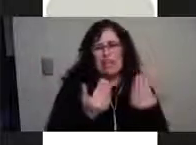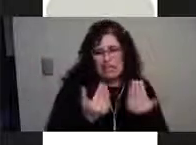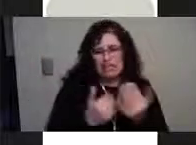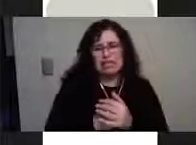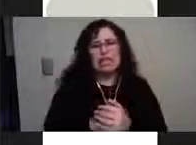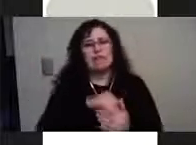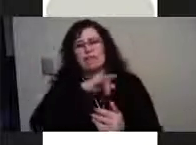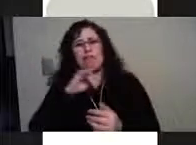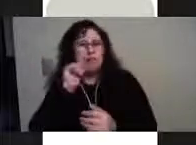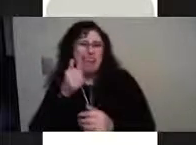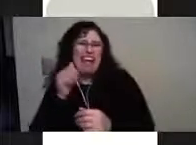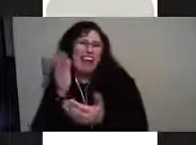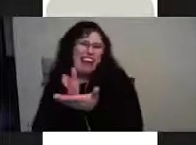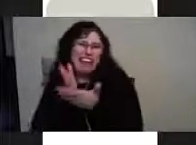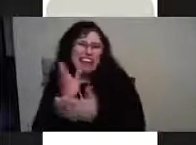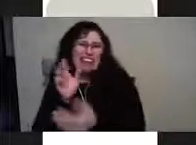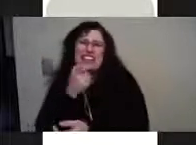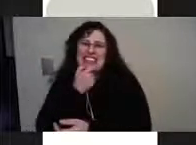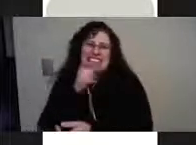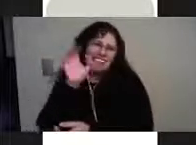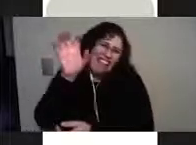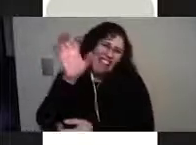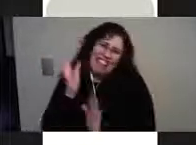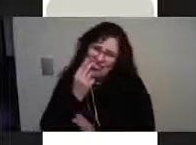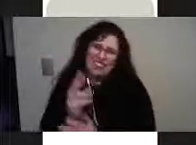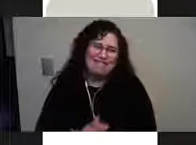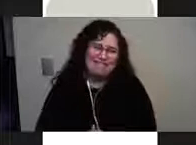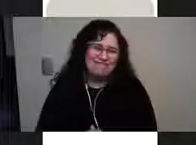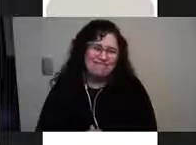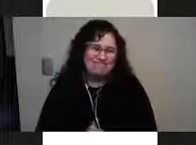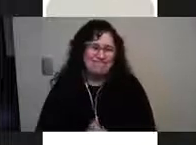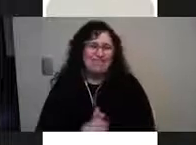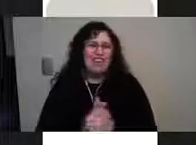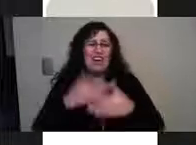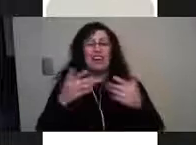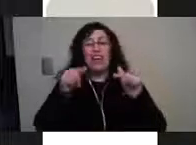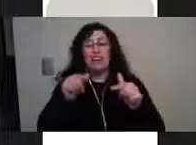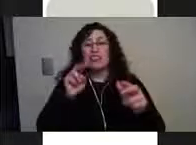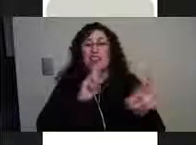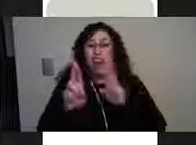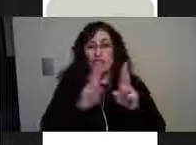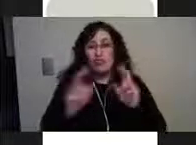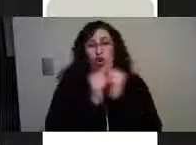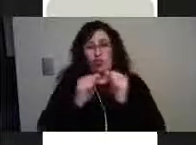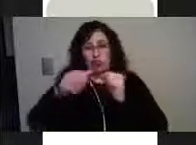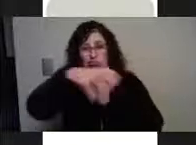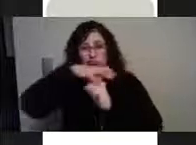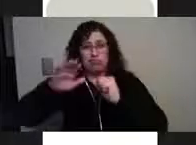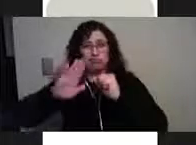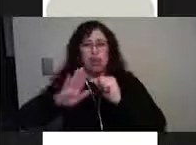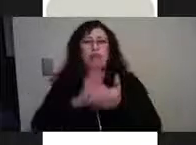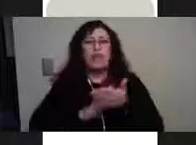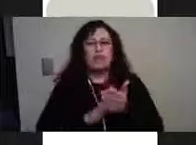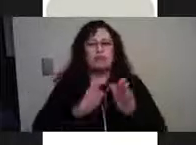vamos a ver mañana en traumatología, ya tienen mucha relación con parálisis cerebral, por pivot,